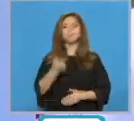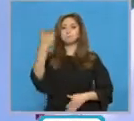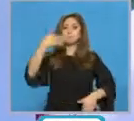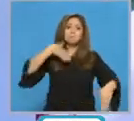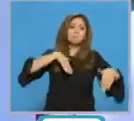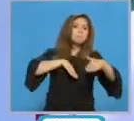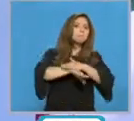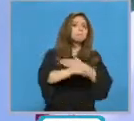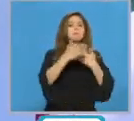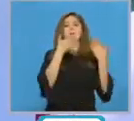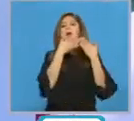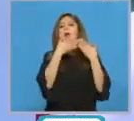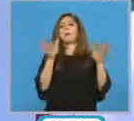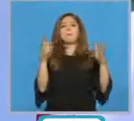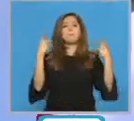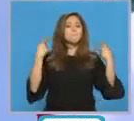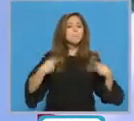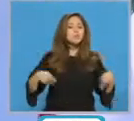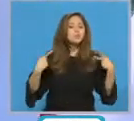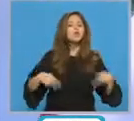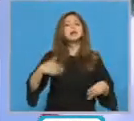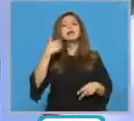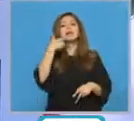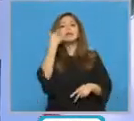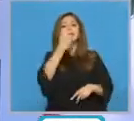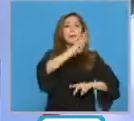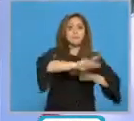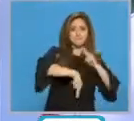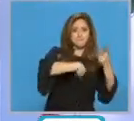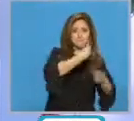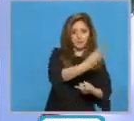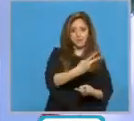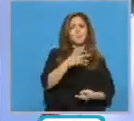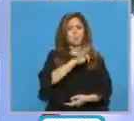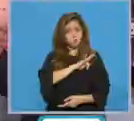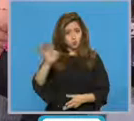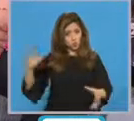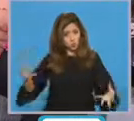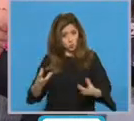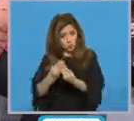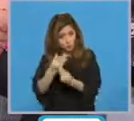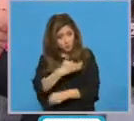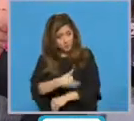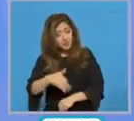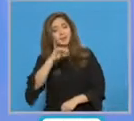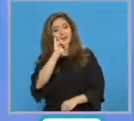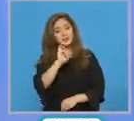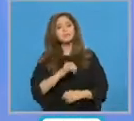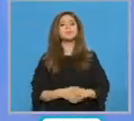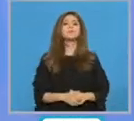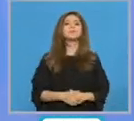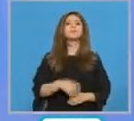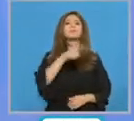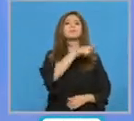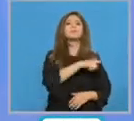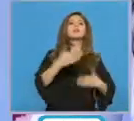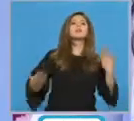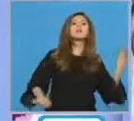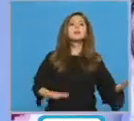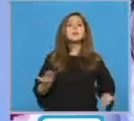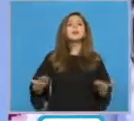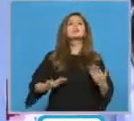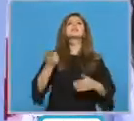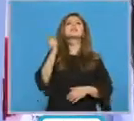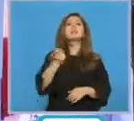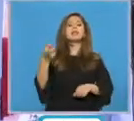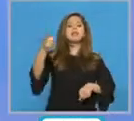para toda la gente que quiera festejar con nosotros. Para toda la familia. Así es. El desfile va a ser el 14 de octubre. 14 de es el octubre. 14 de